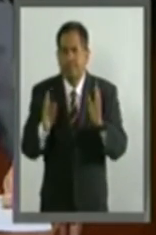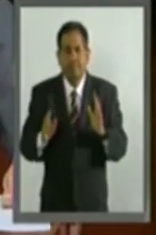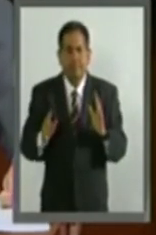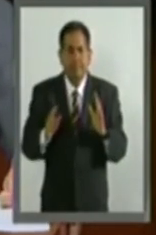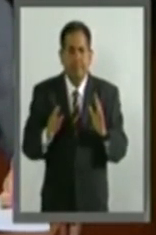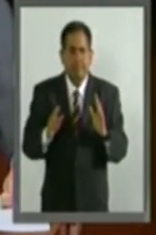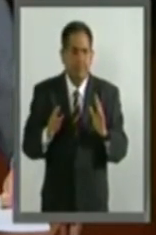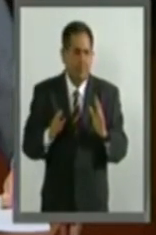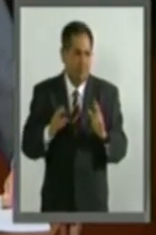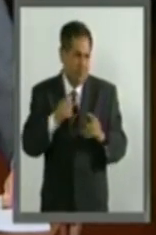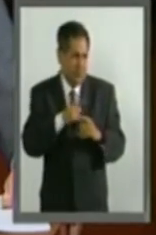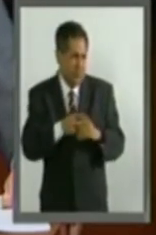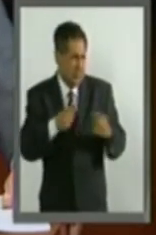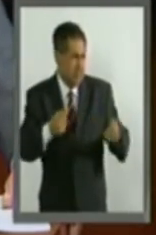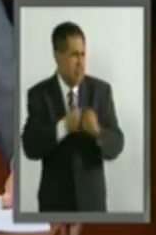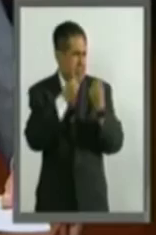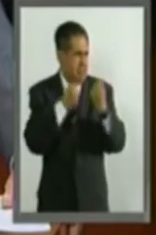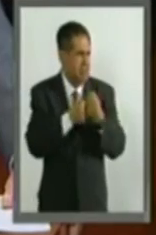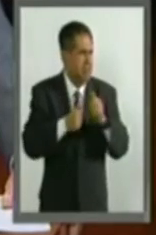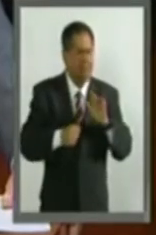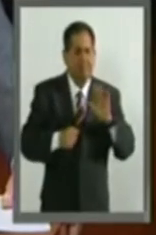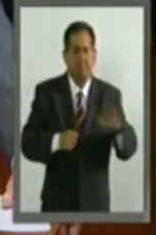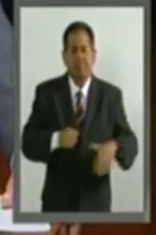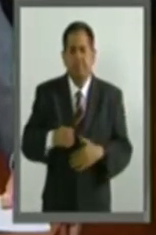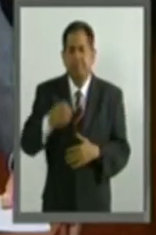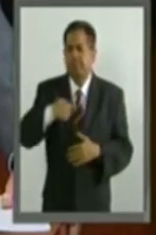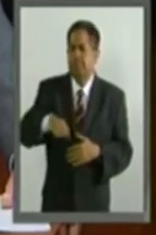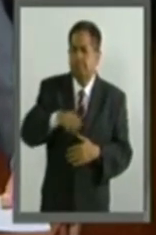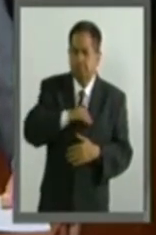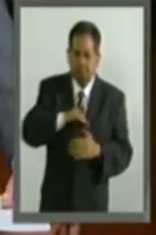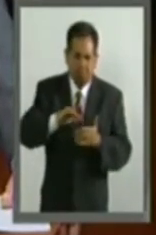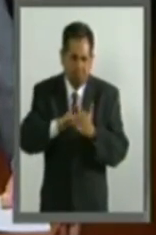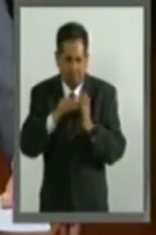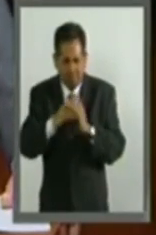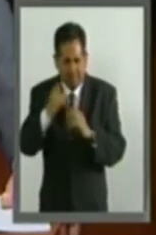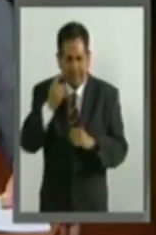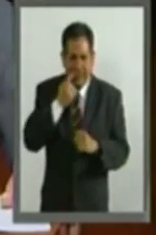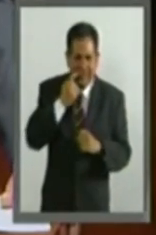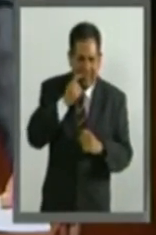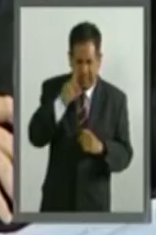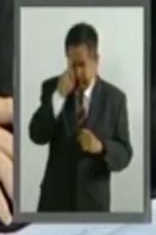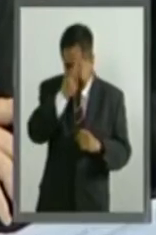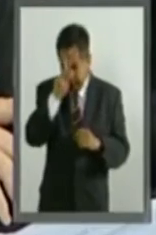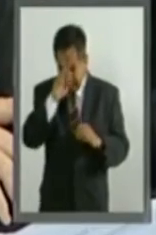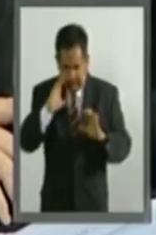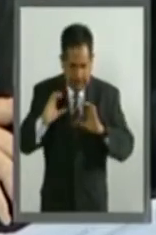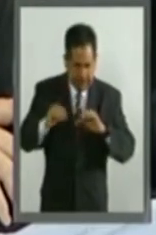para ganar esta batalla, destreza y talento.